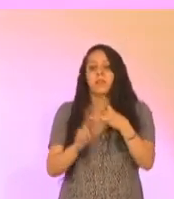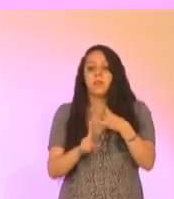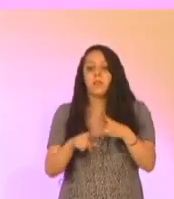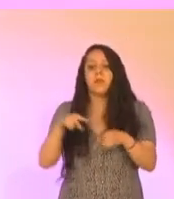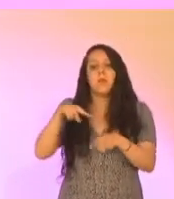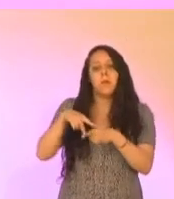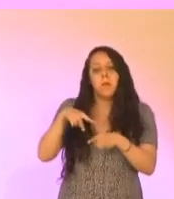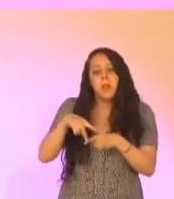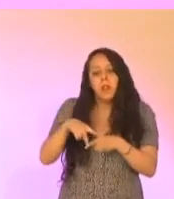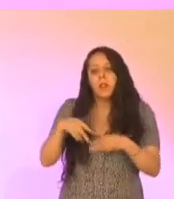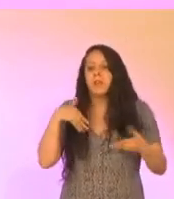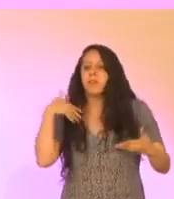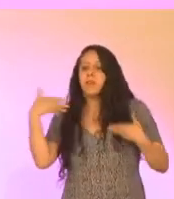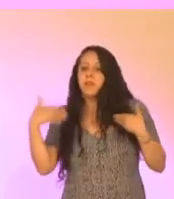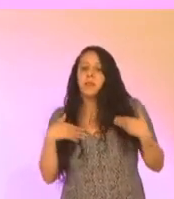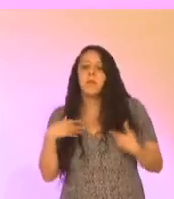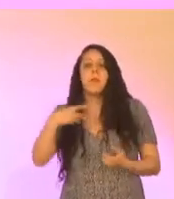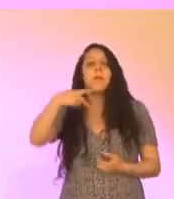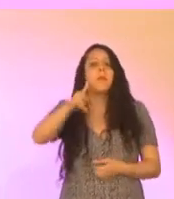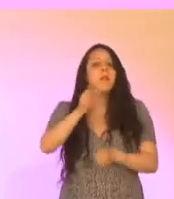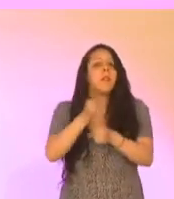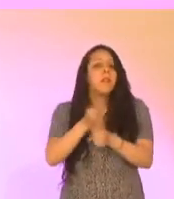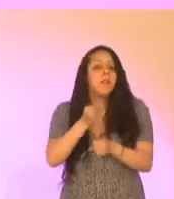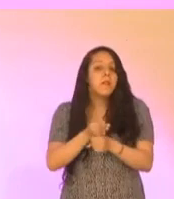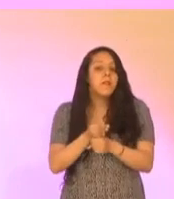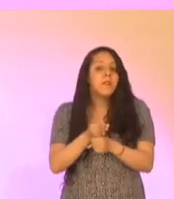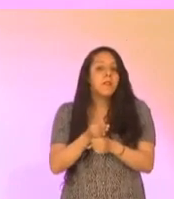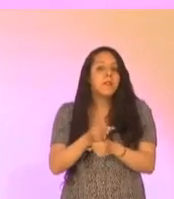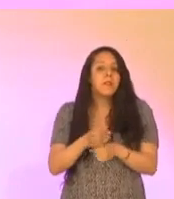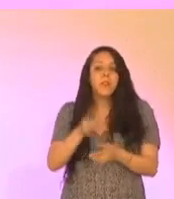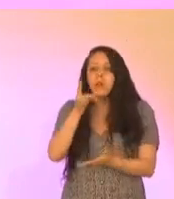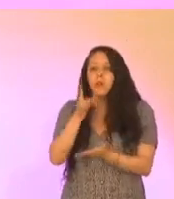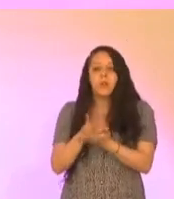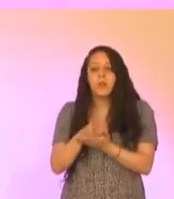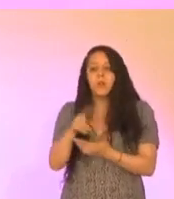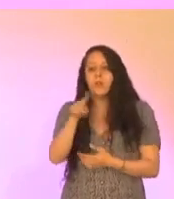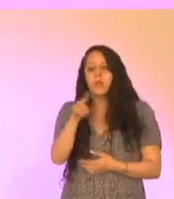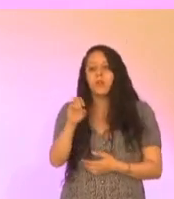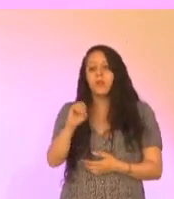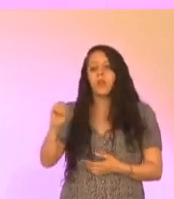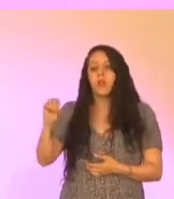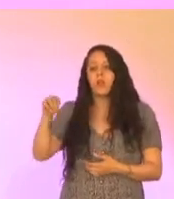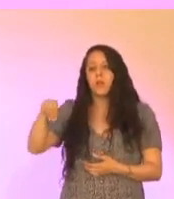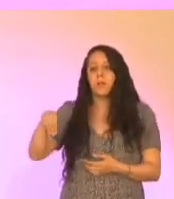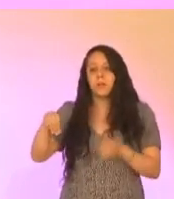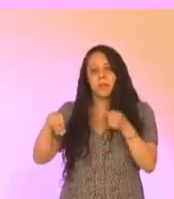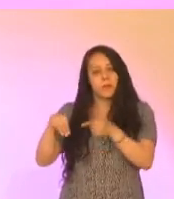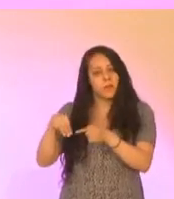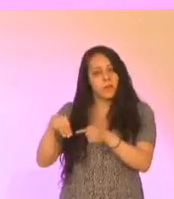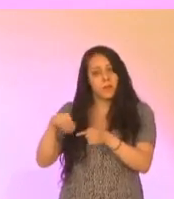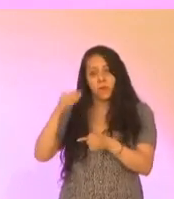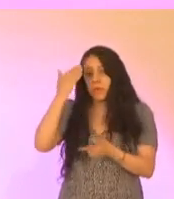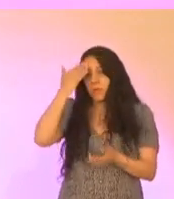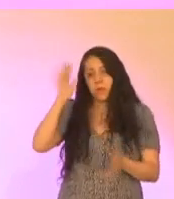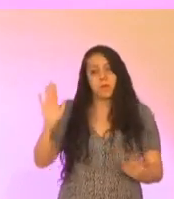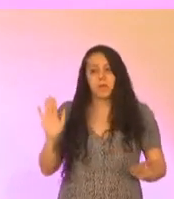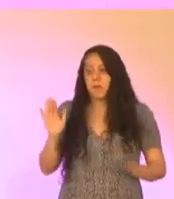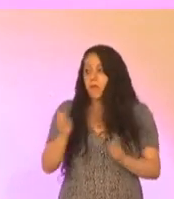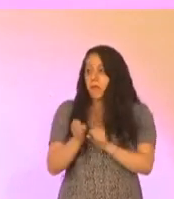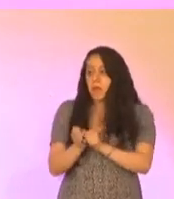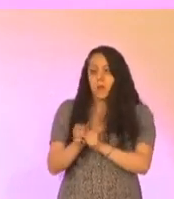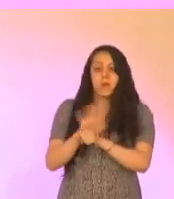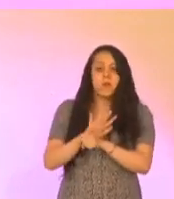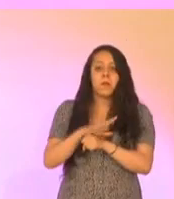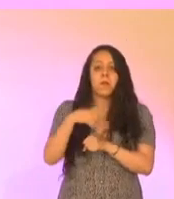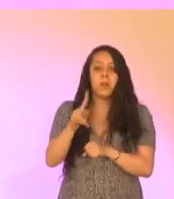cosas nuestras reuniones por son todos aprendimos a usar son yo jamás había escuchado la palabra suma de mi vida hasta que pasó lo de la pandemia y no tuve otra